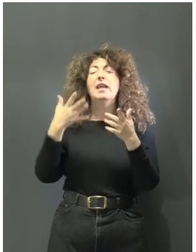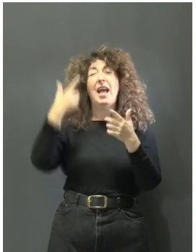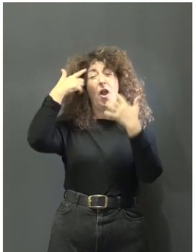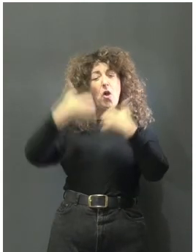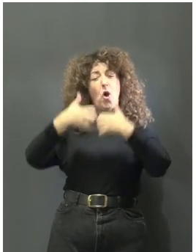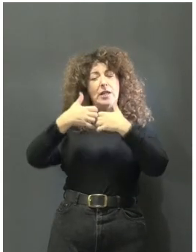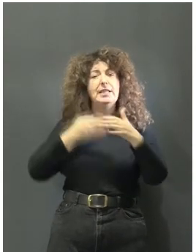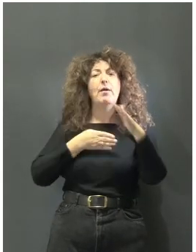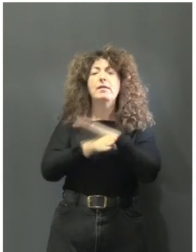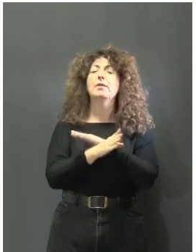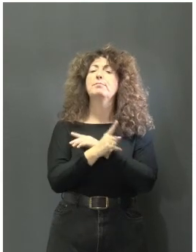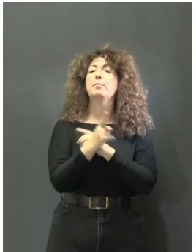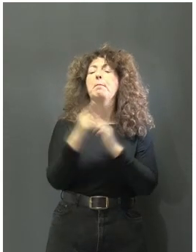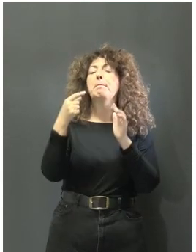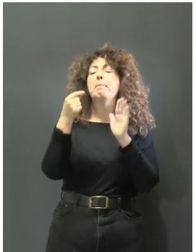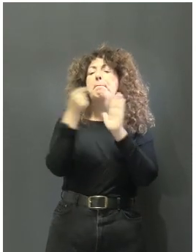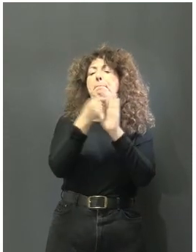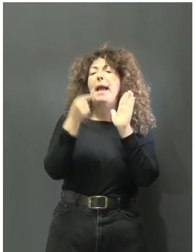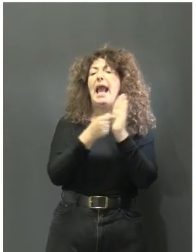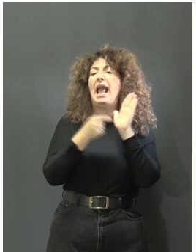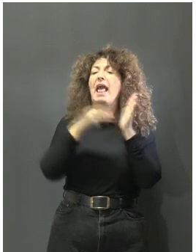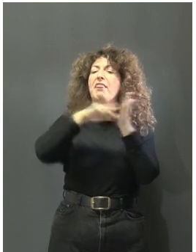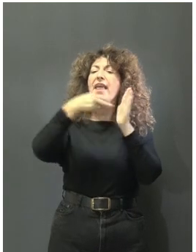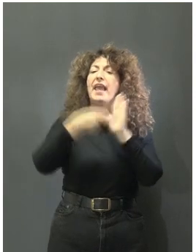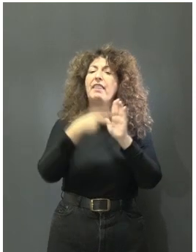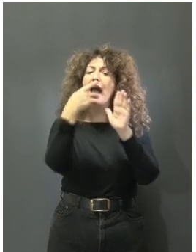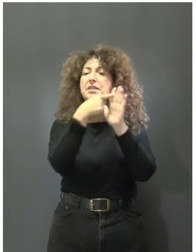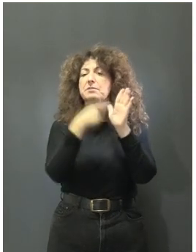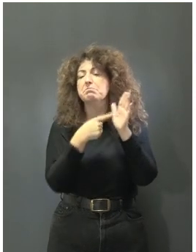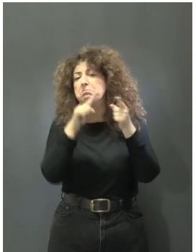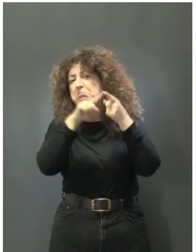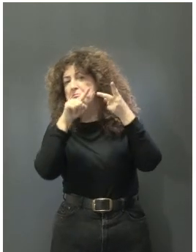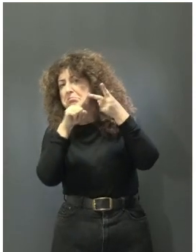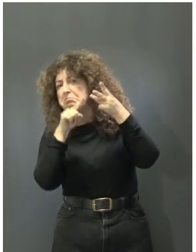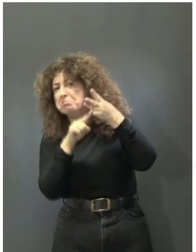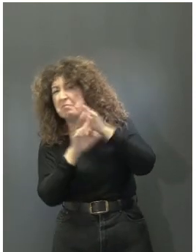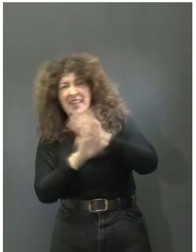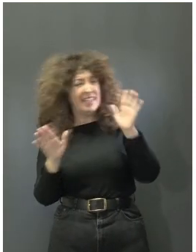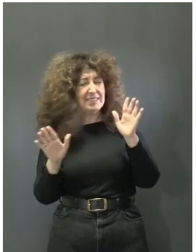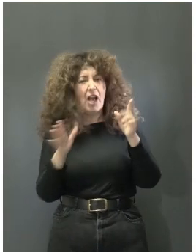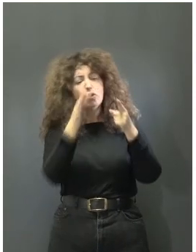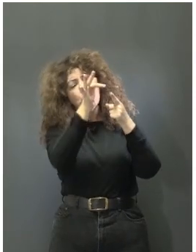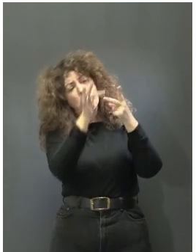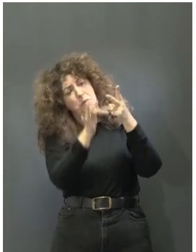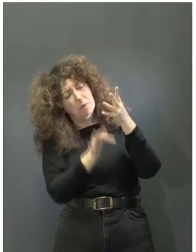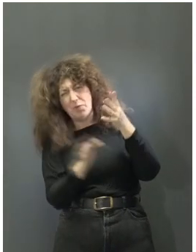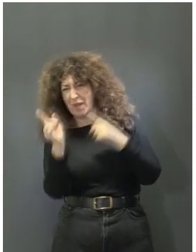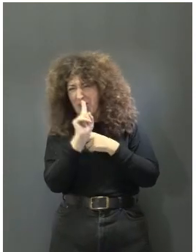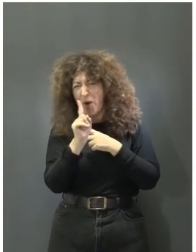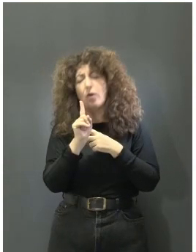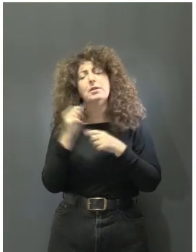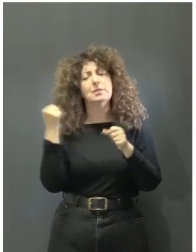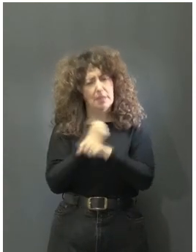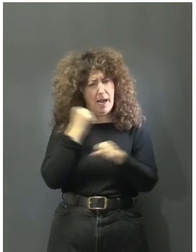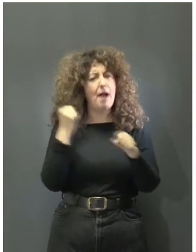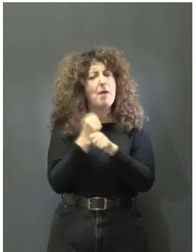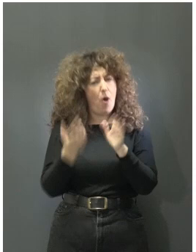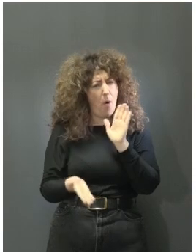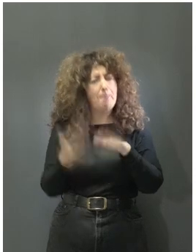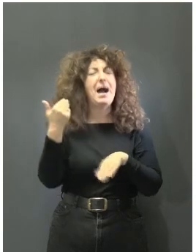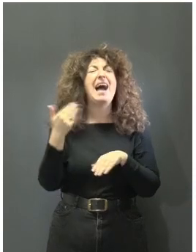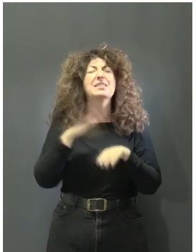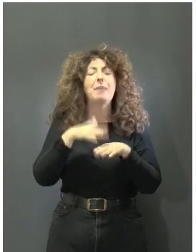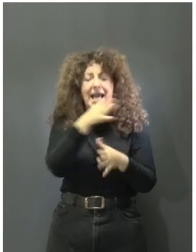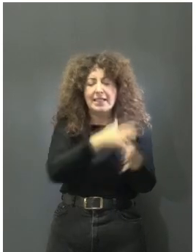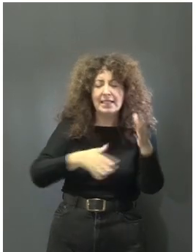es más que las medidas o la suma de medidas, pero todavía tenemos mucho trabajo por hacer para entender realmente qué es lo que le pasa